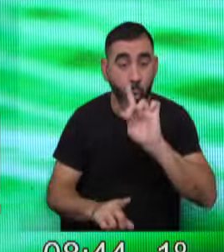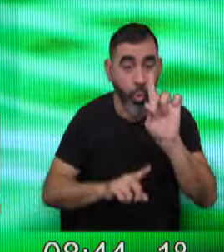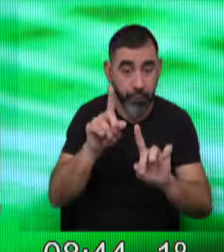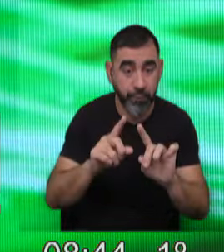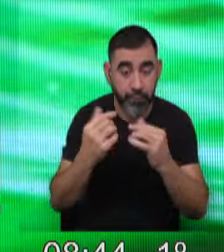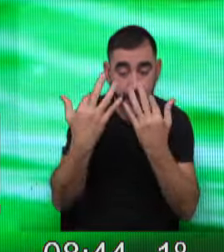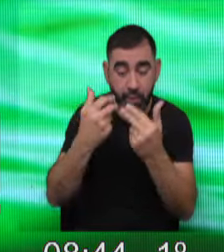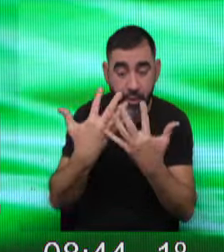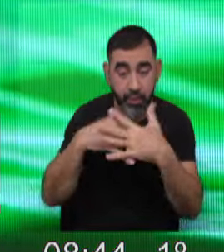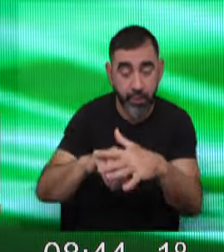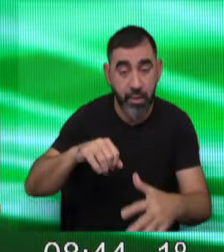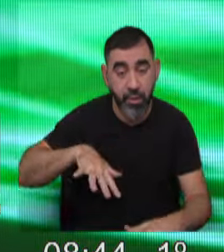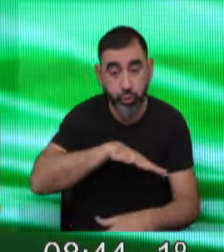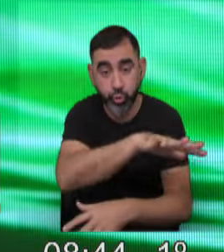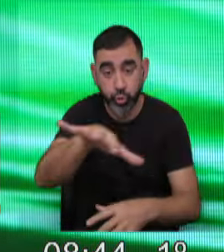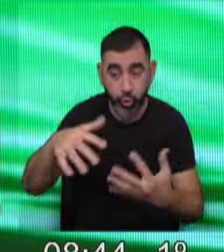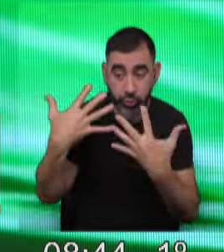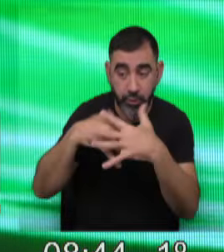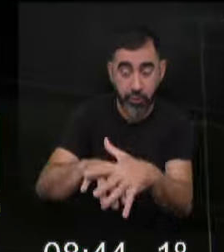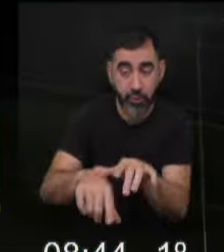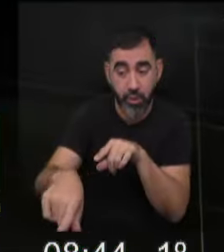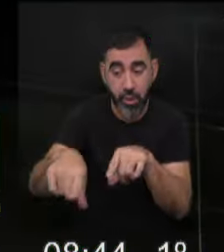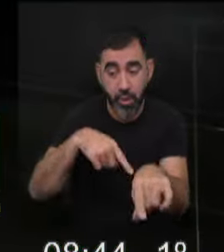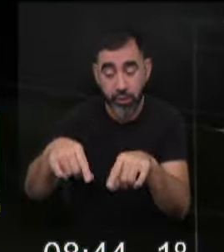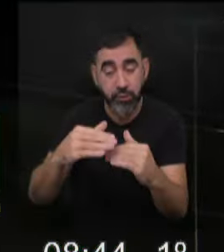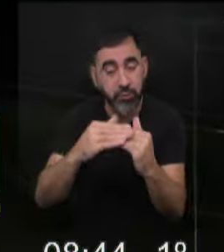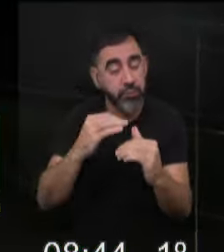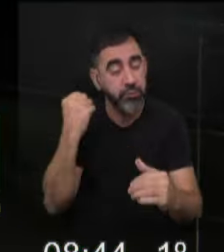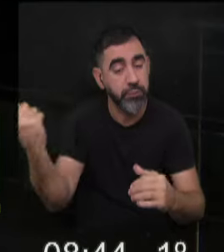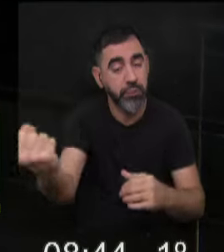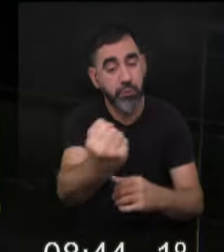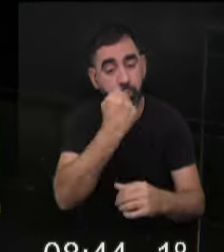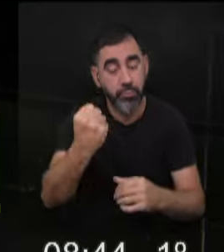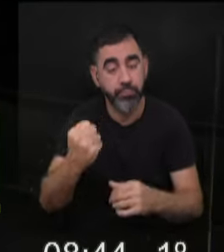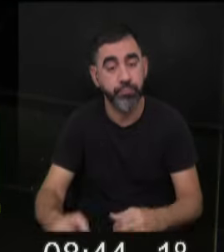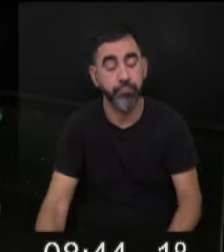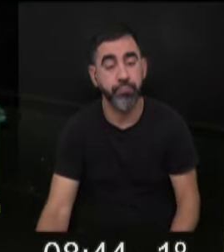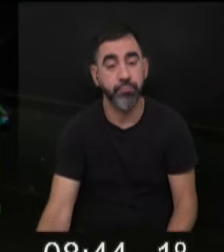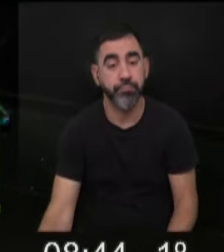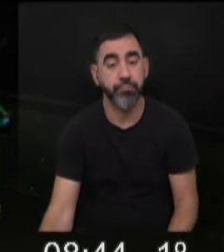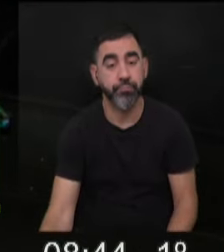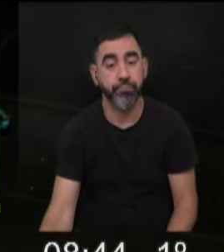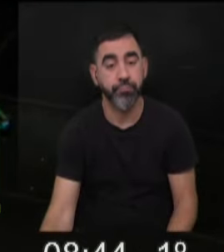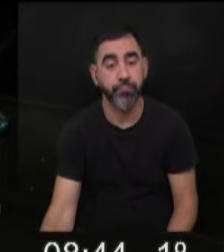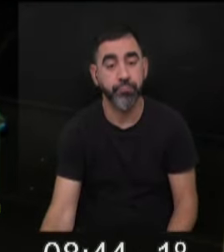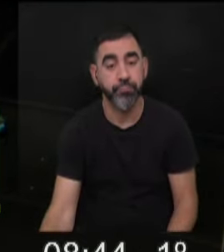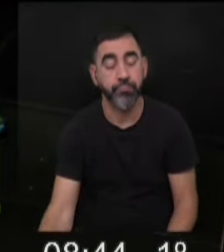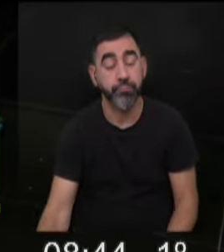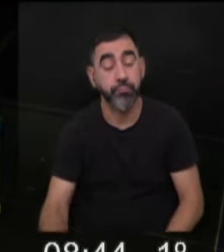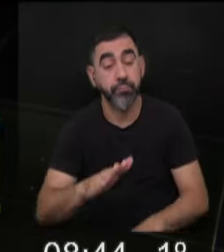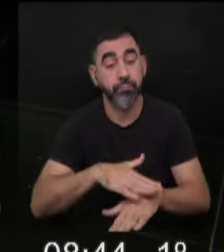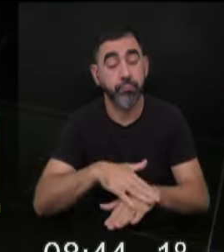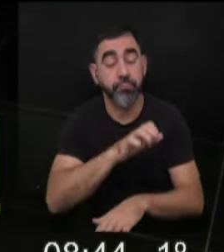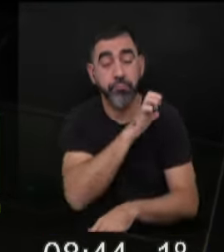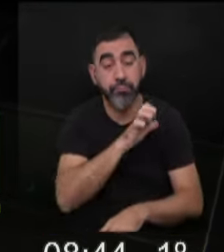y sociedad civil es una articulación básica y necesaria, y se basa básicamente en la responsabilidad del